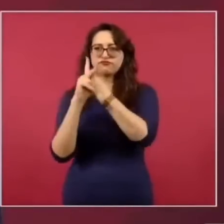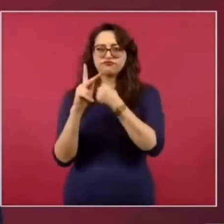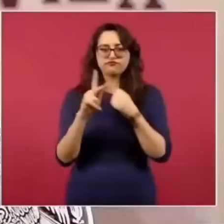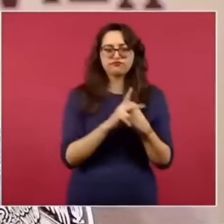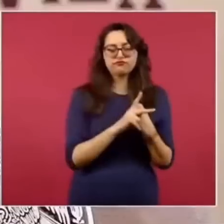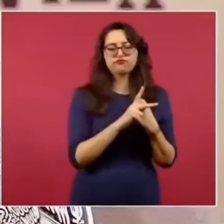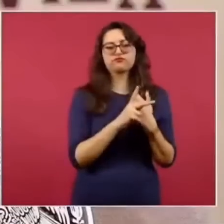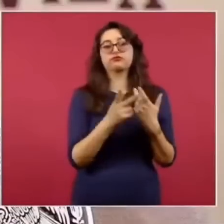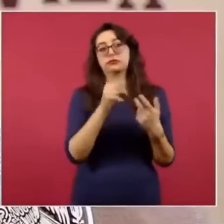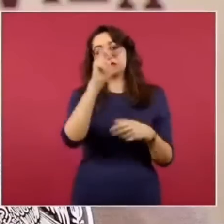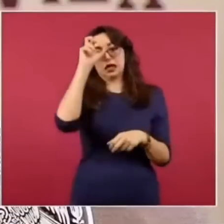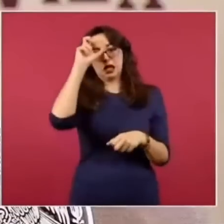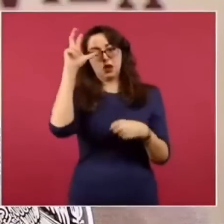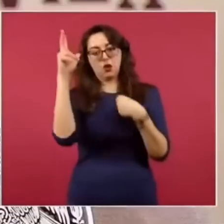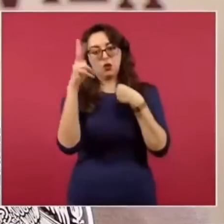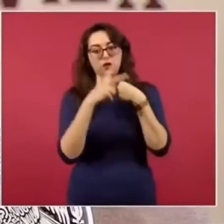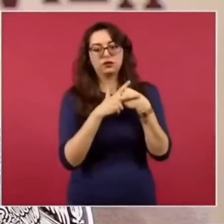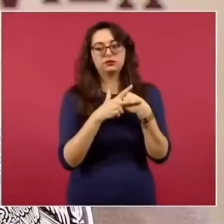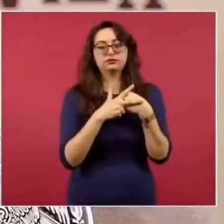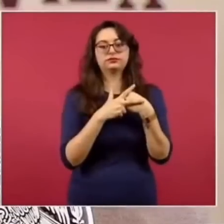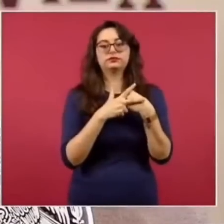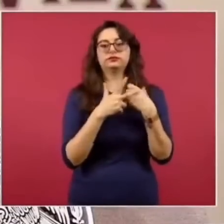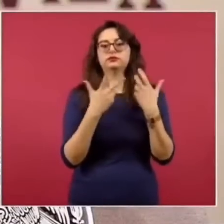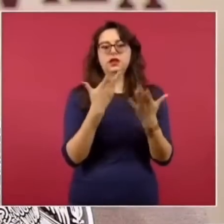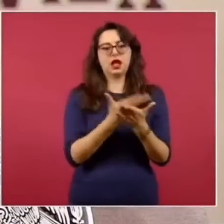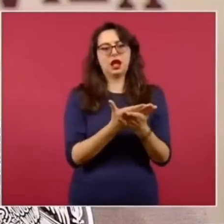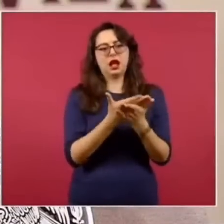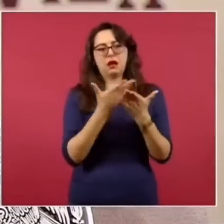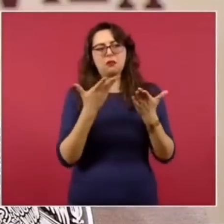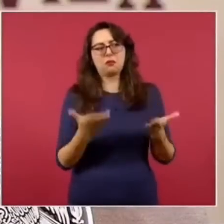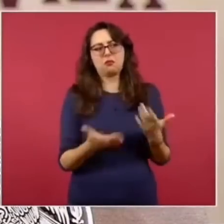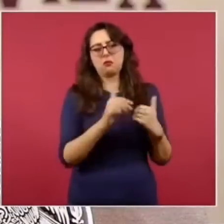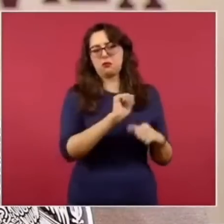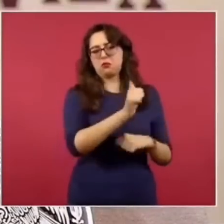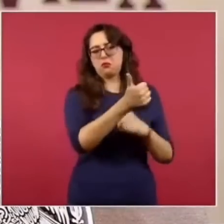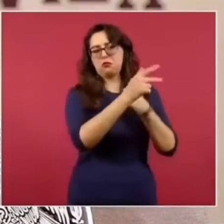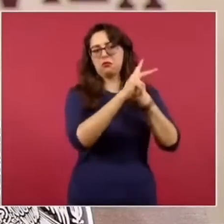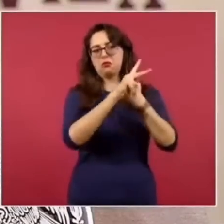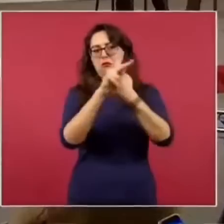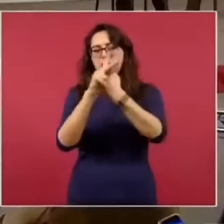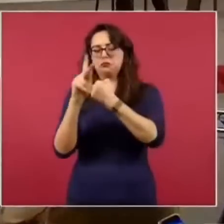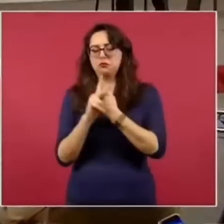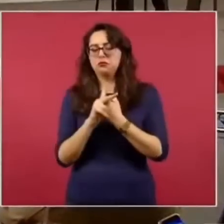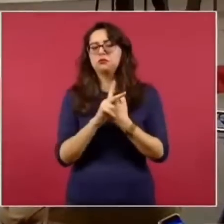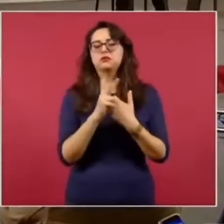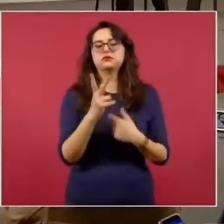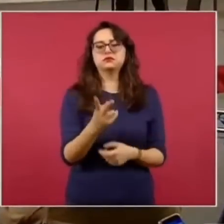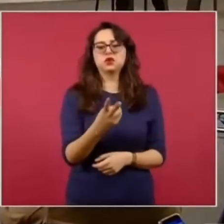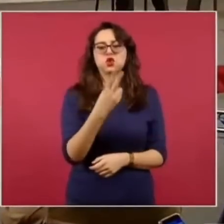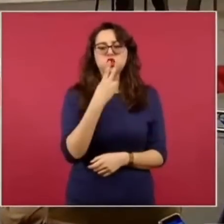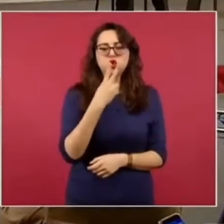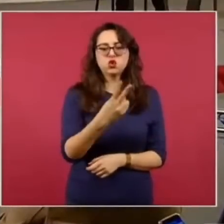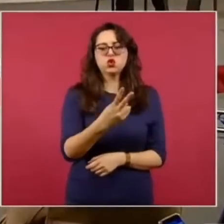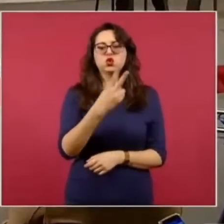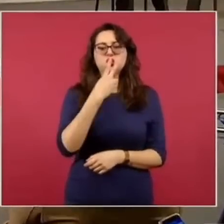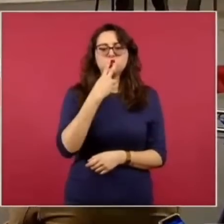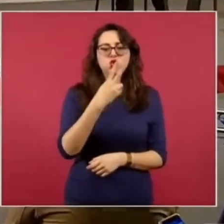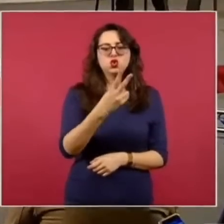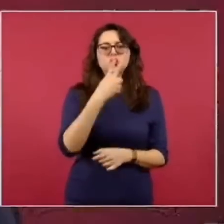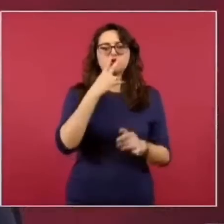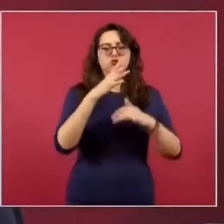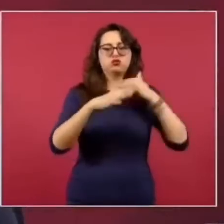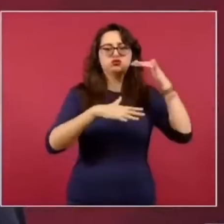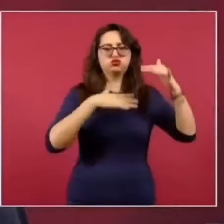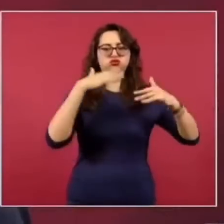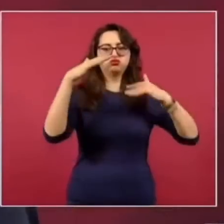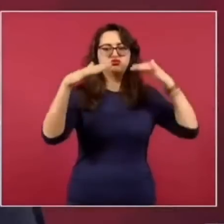momento principalmente en Europa, hoy no necesariamente Europa lleva la delantera, empezaron a anticipar que se iba a reducir